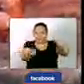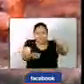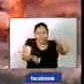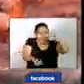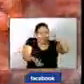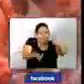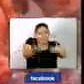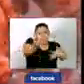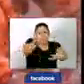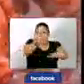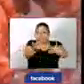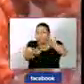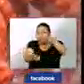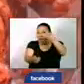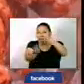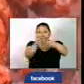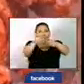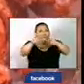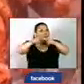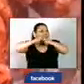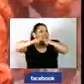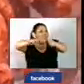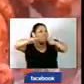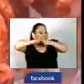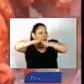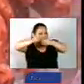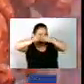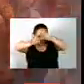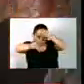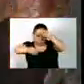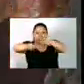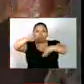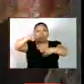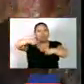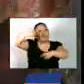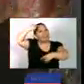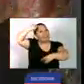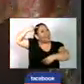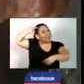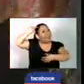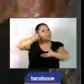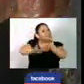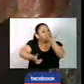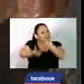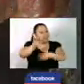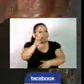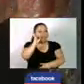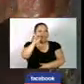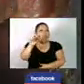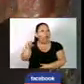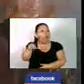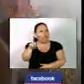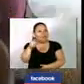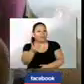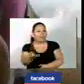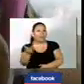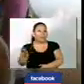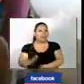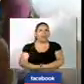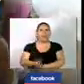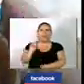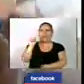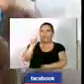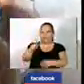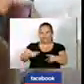ante enfurecidas llamas e incandescentes carbones es otro rollo como dicen por ahí a eso